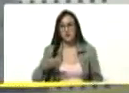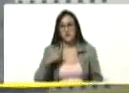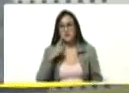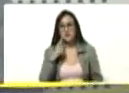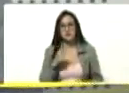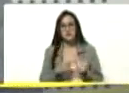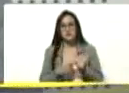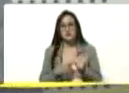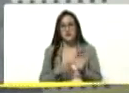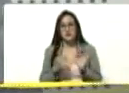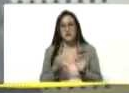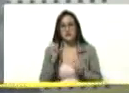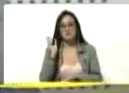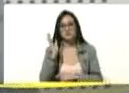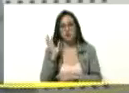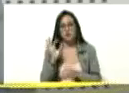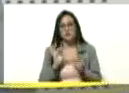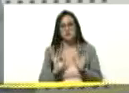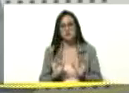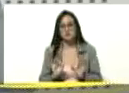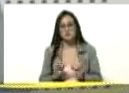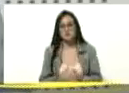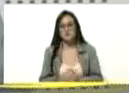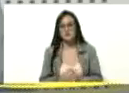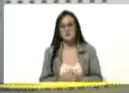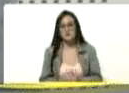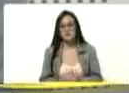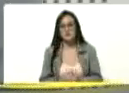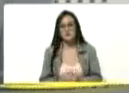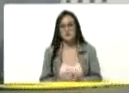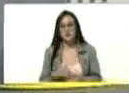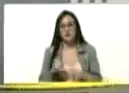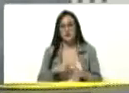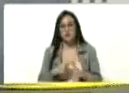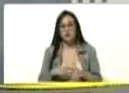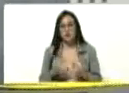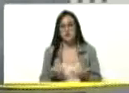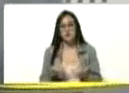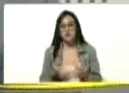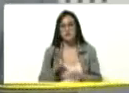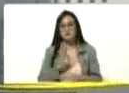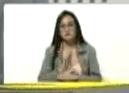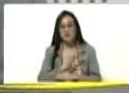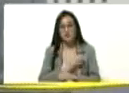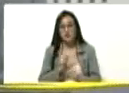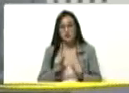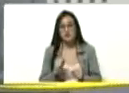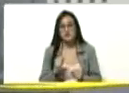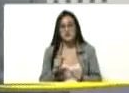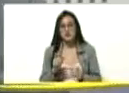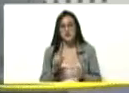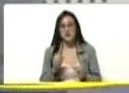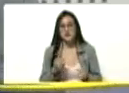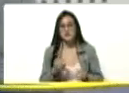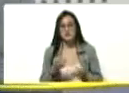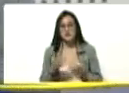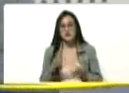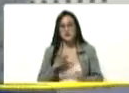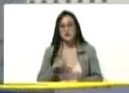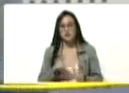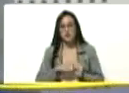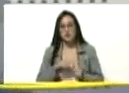como un exitoso foro de concertación. Entonces, resguardar y fortalecer ese legado es nuestro